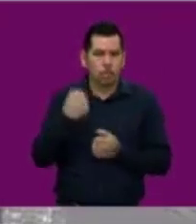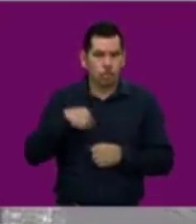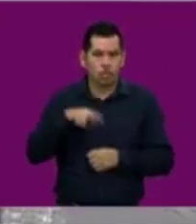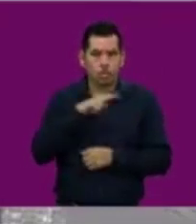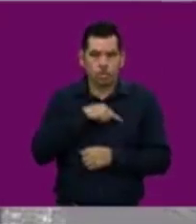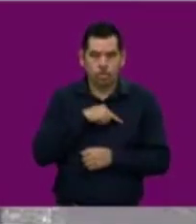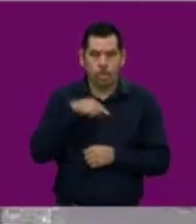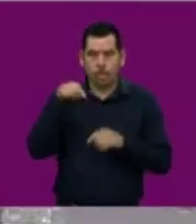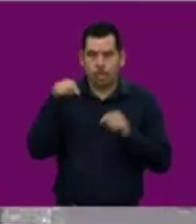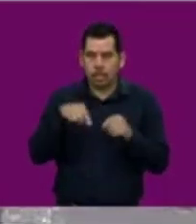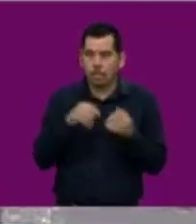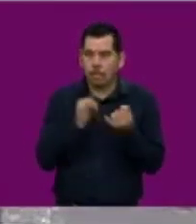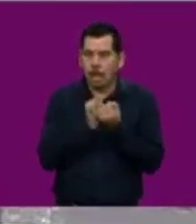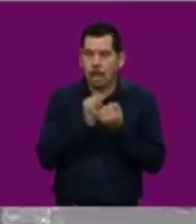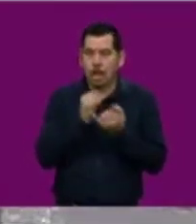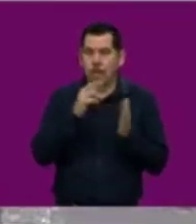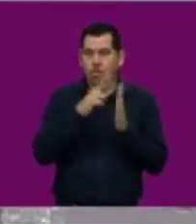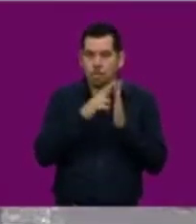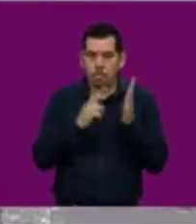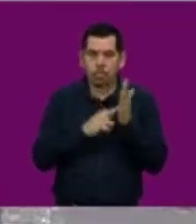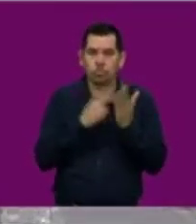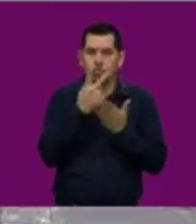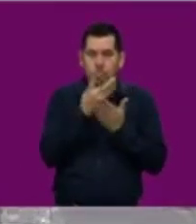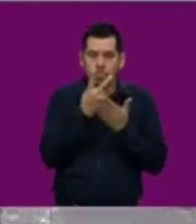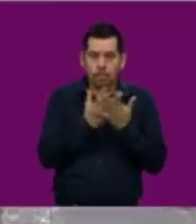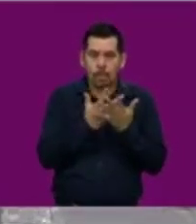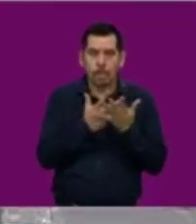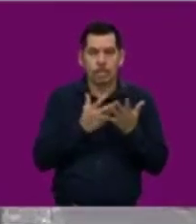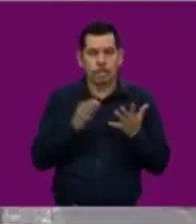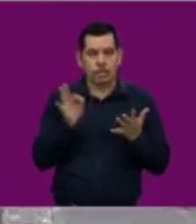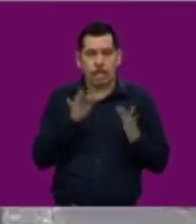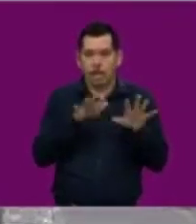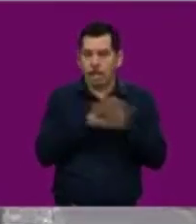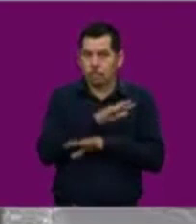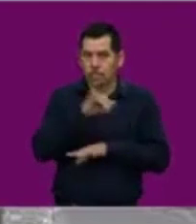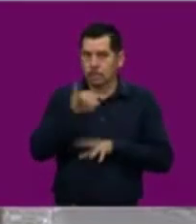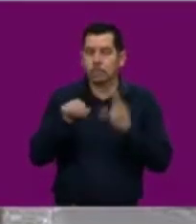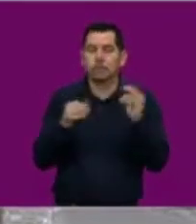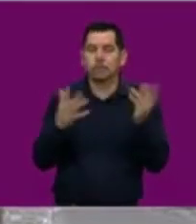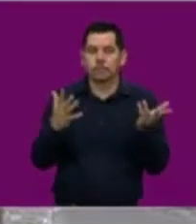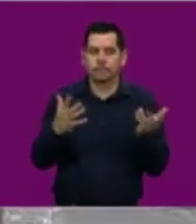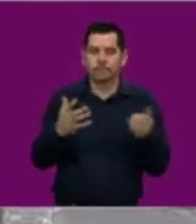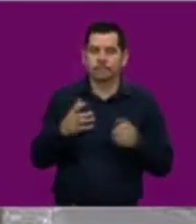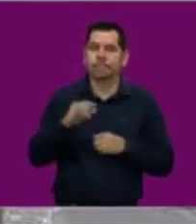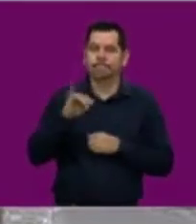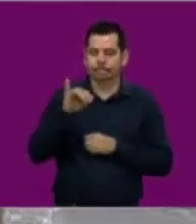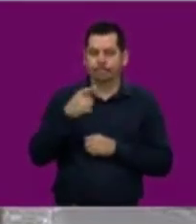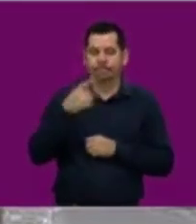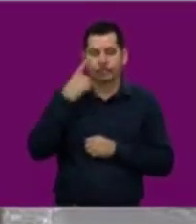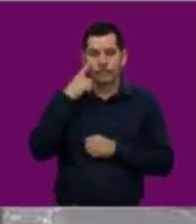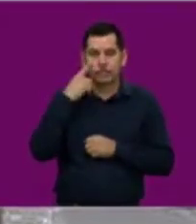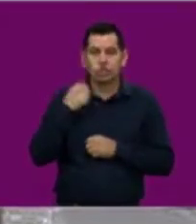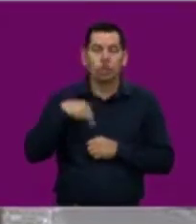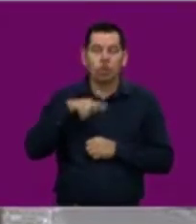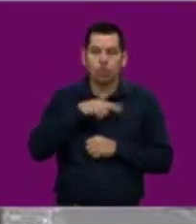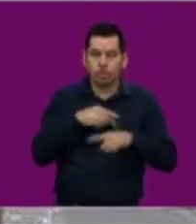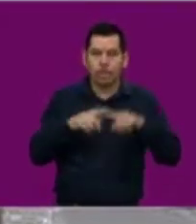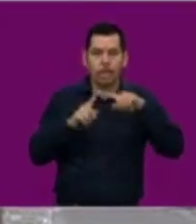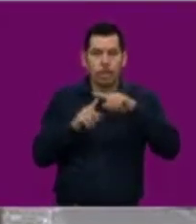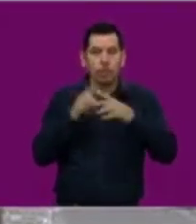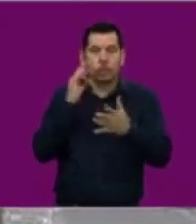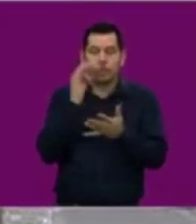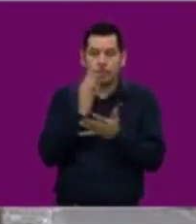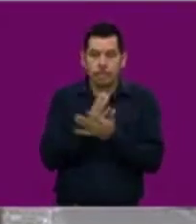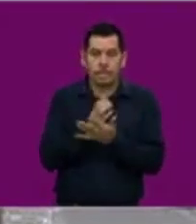el plan en morelos si paco la tarea que tenemos nosotros no es exclusiva de la secreta de